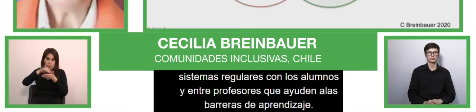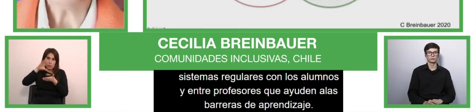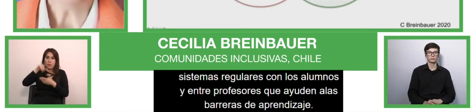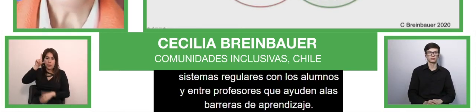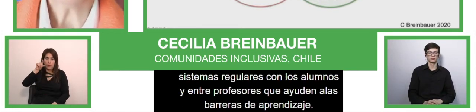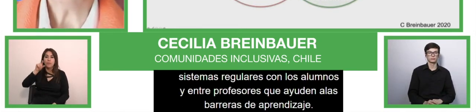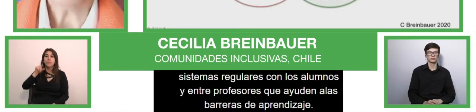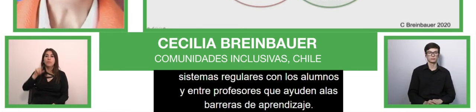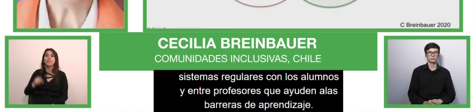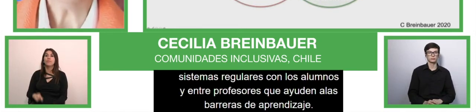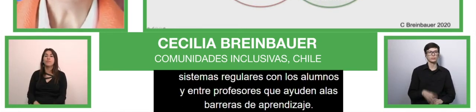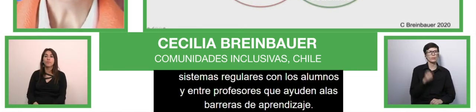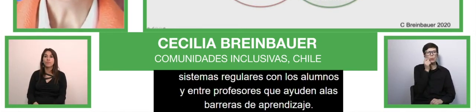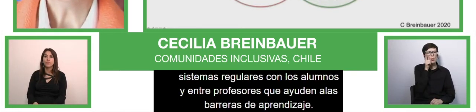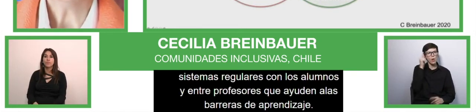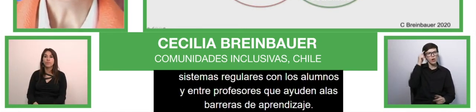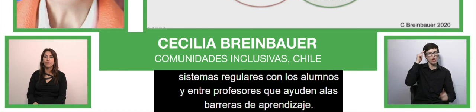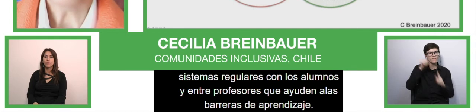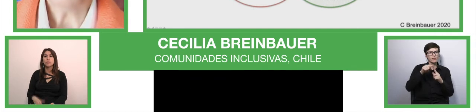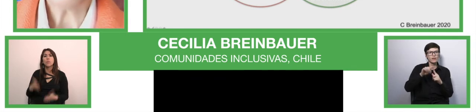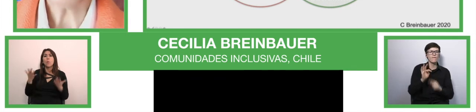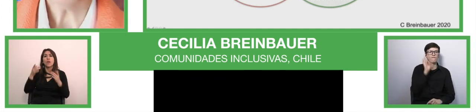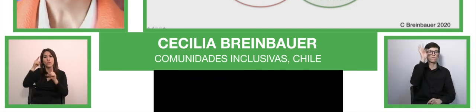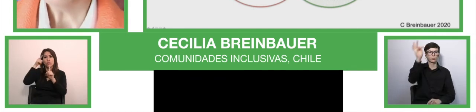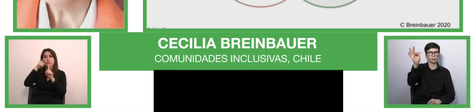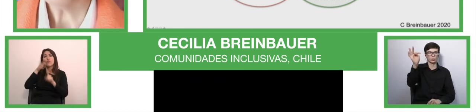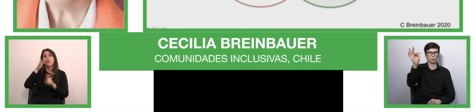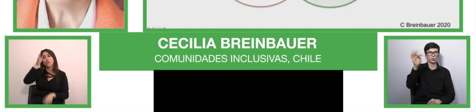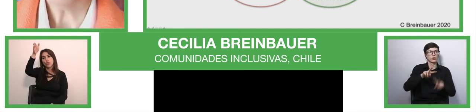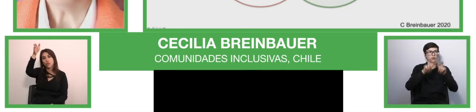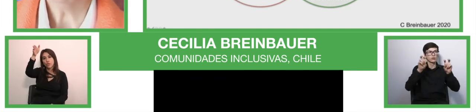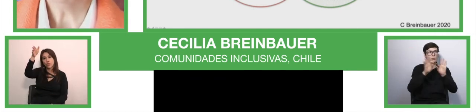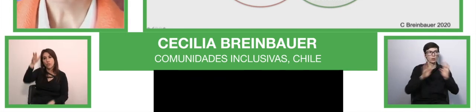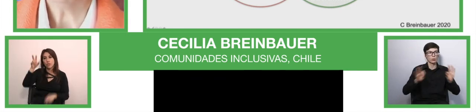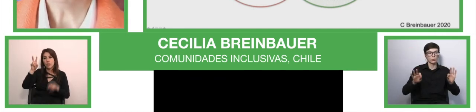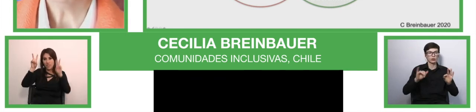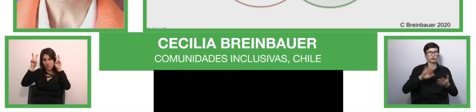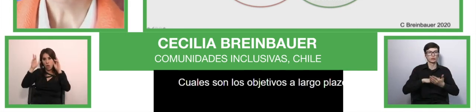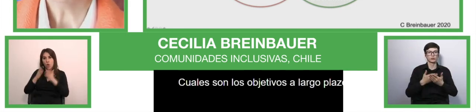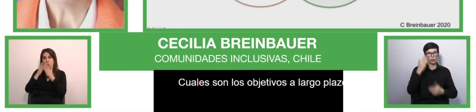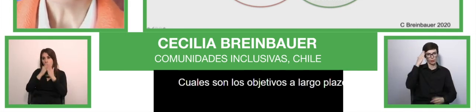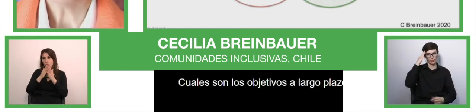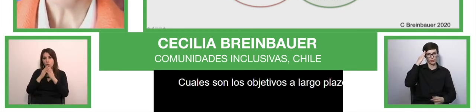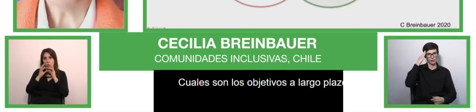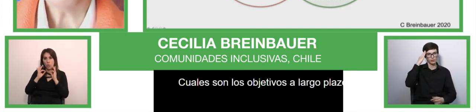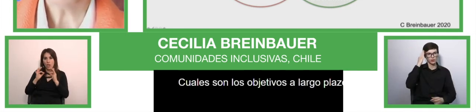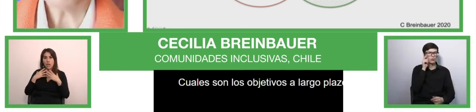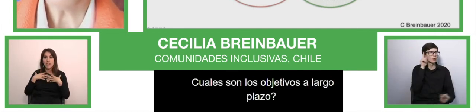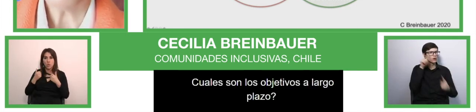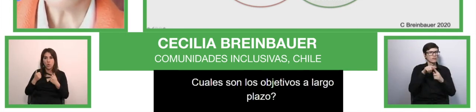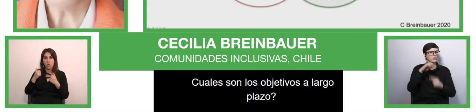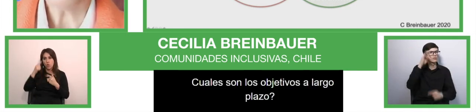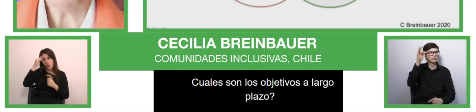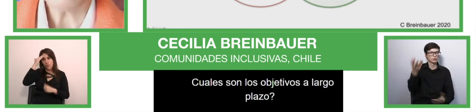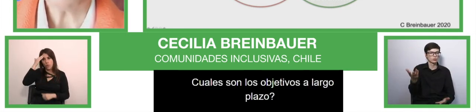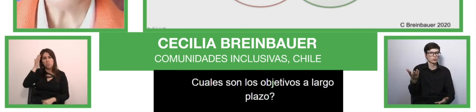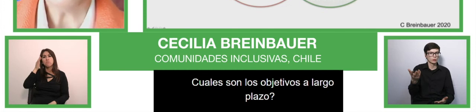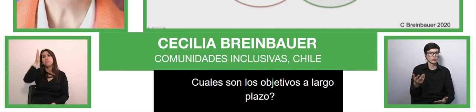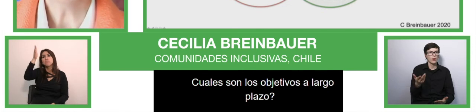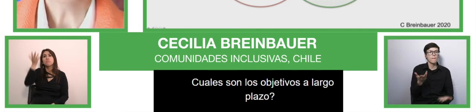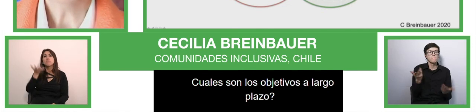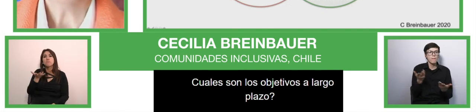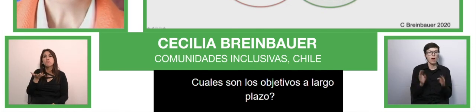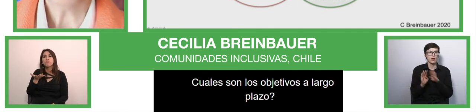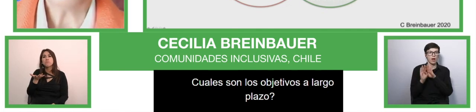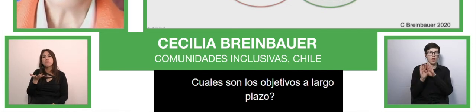cuáles son los objetivos a largo plazo en educación y en salud mental como cuáles son los objetivos para